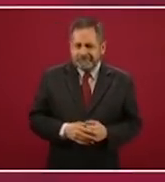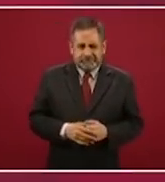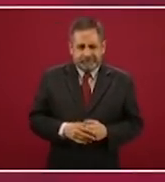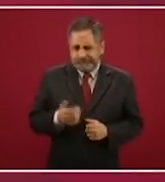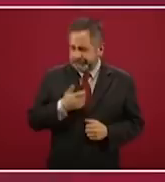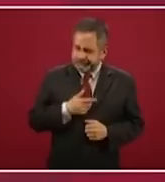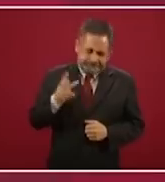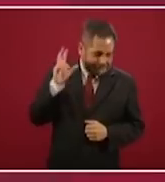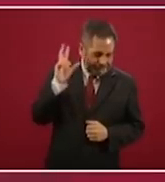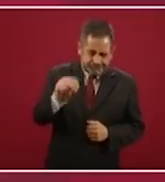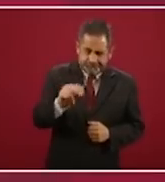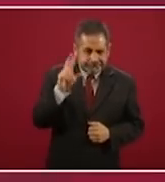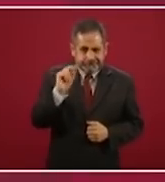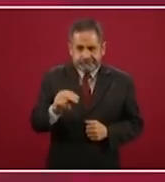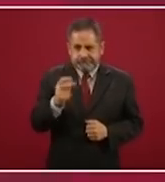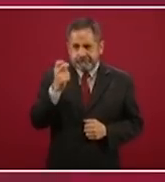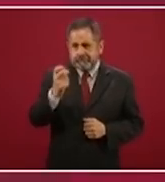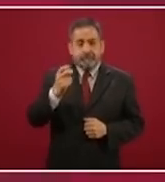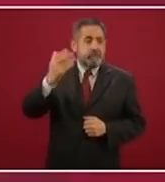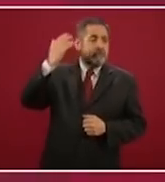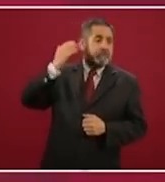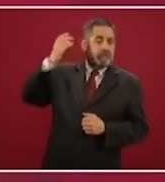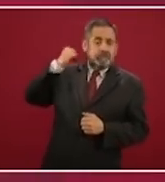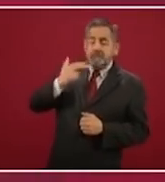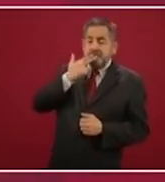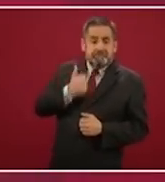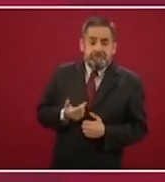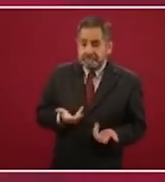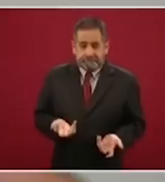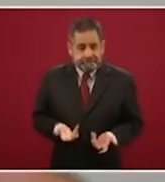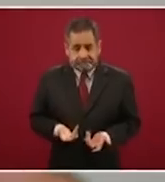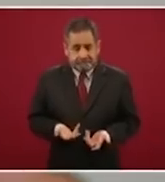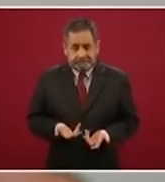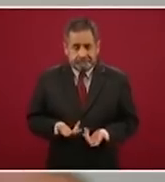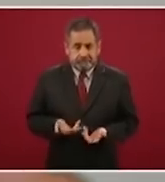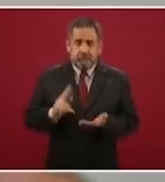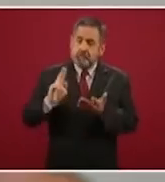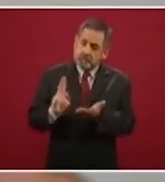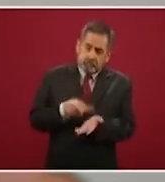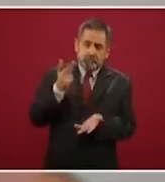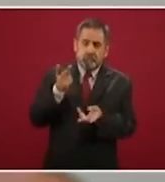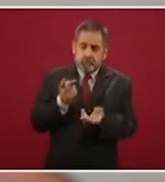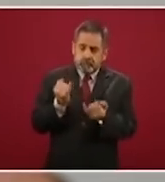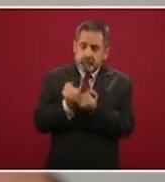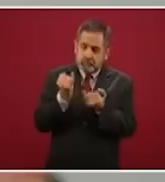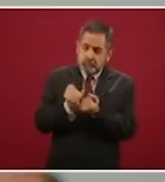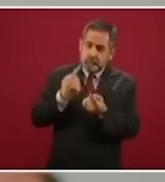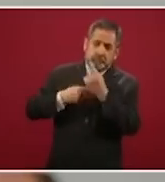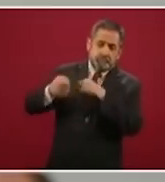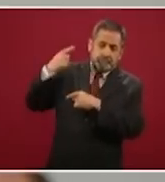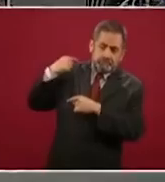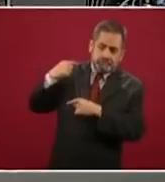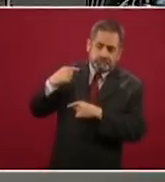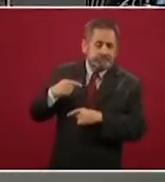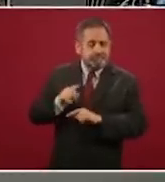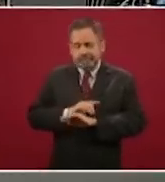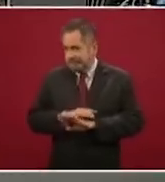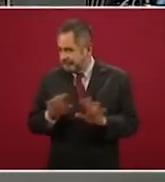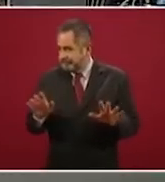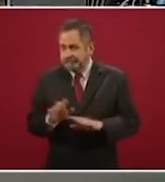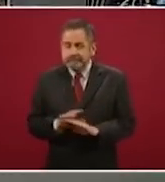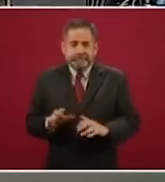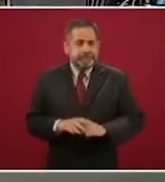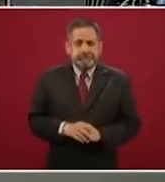No, eso no funcionó. No vamos a regresar a eso. Entonces,